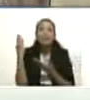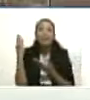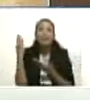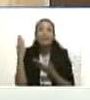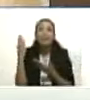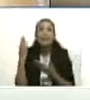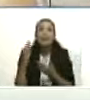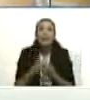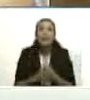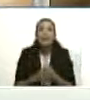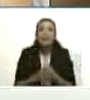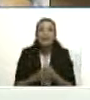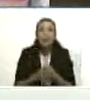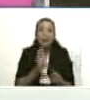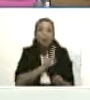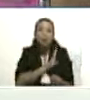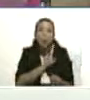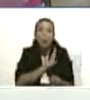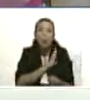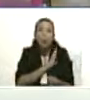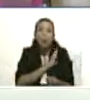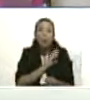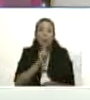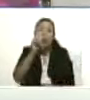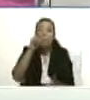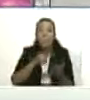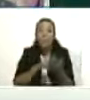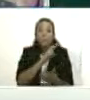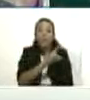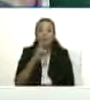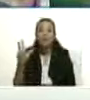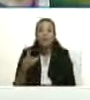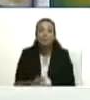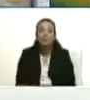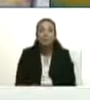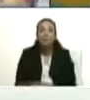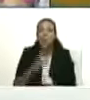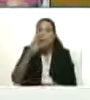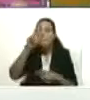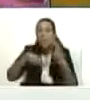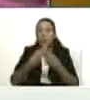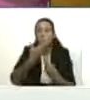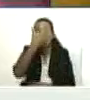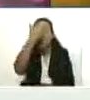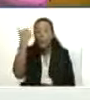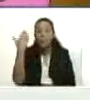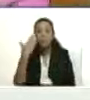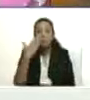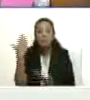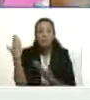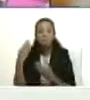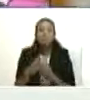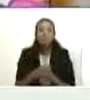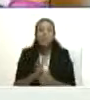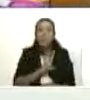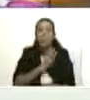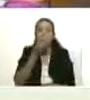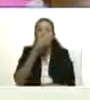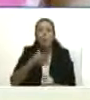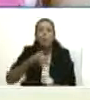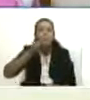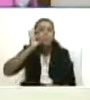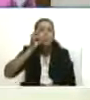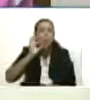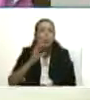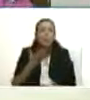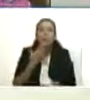taza del 2023 se va a llamar, inolvidable. ¿Ah? Para tomarse un buen cafecito, con